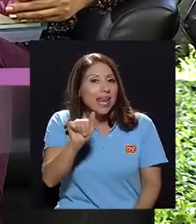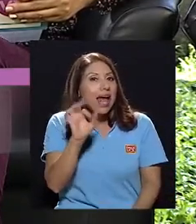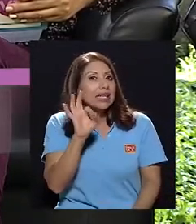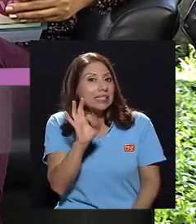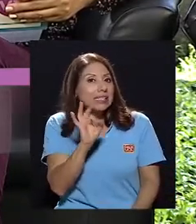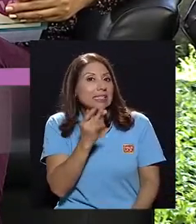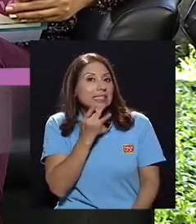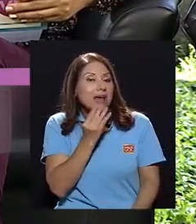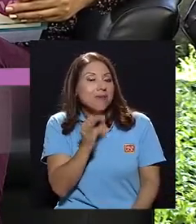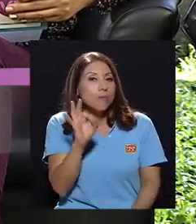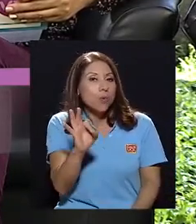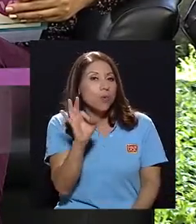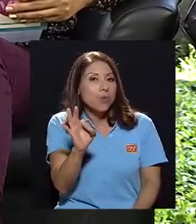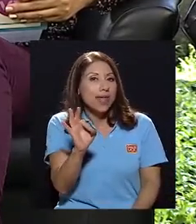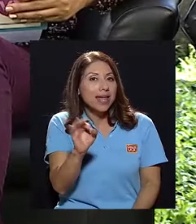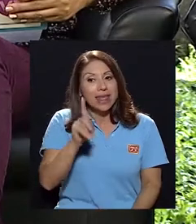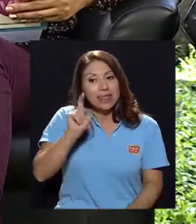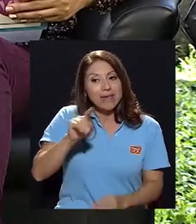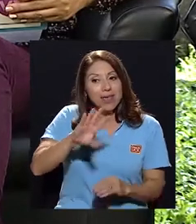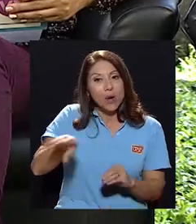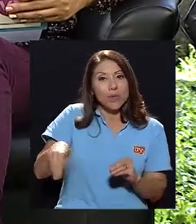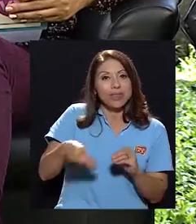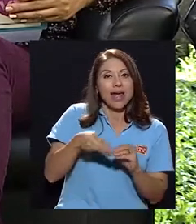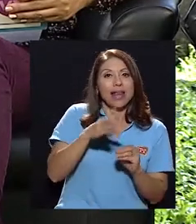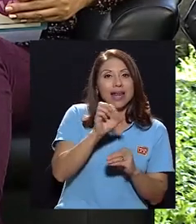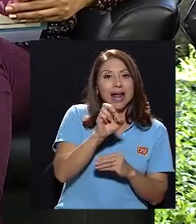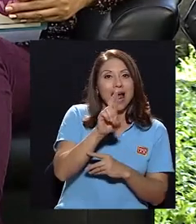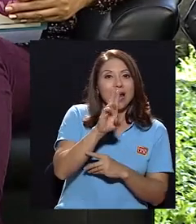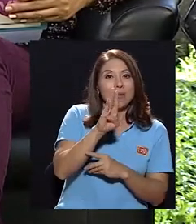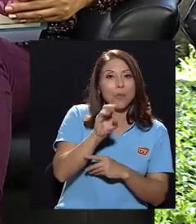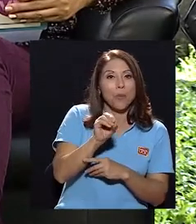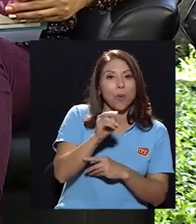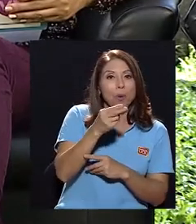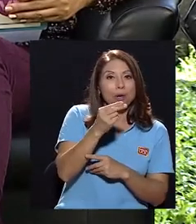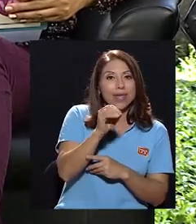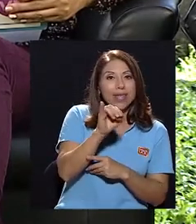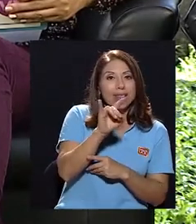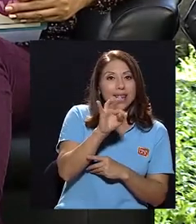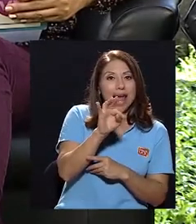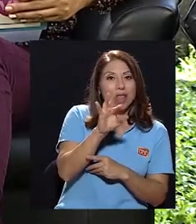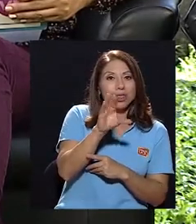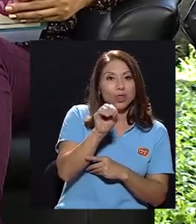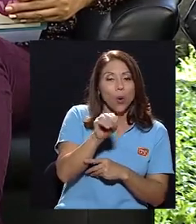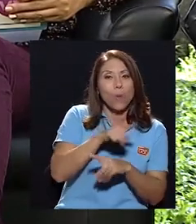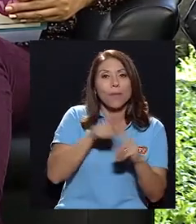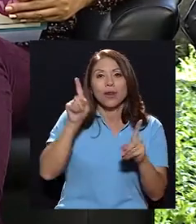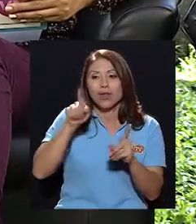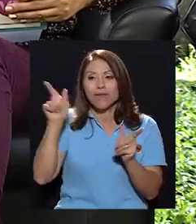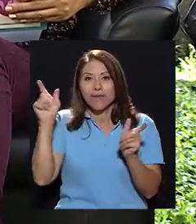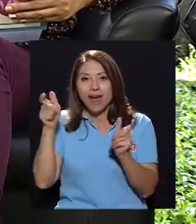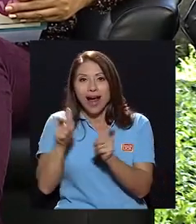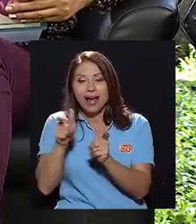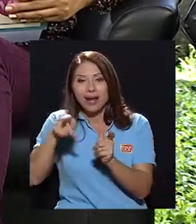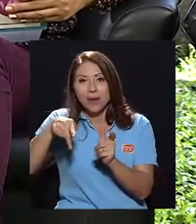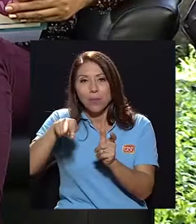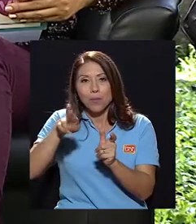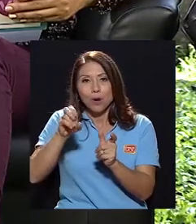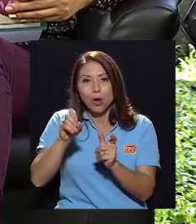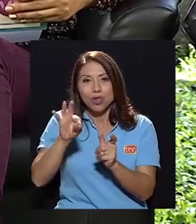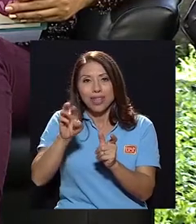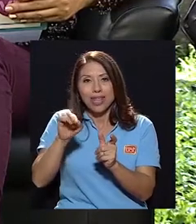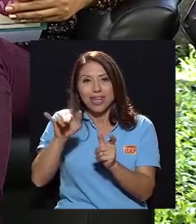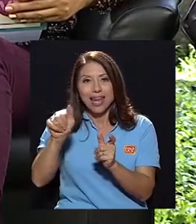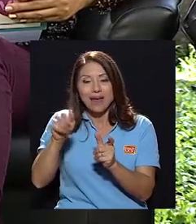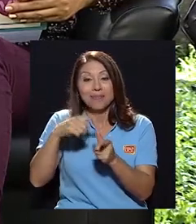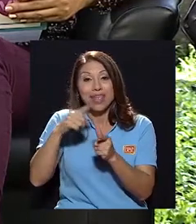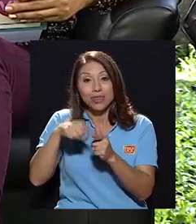consiste en aumentar el consumo de carbohidrato, pero también bajar el consumo de proteína. Entonces, cambiar la proporción en el plato. Entonces, lo que uno hace